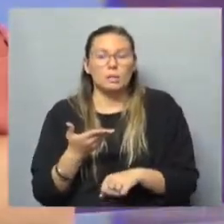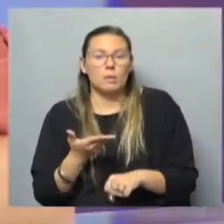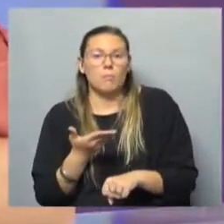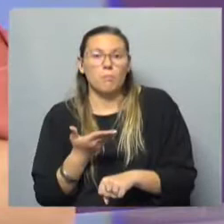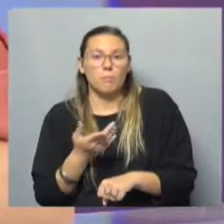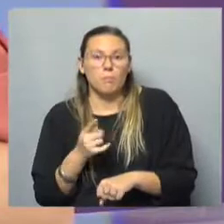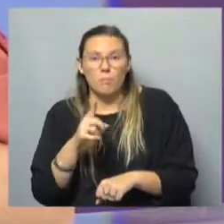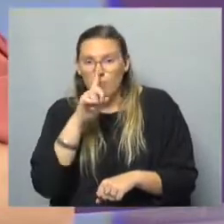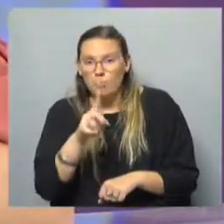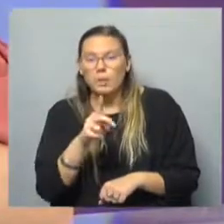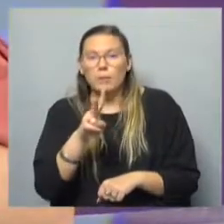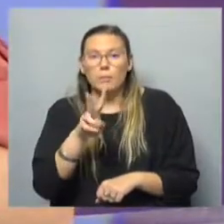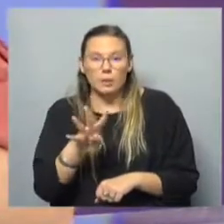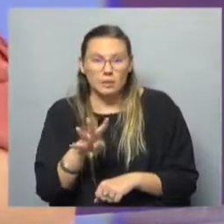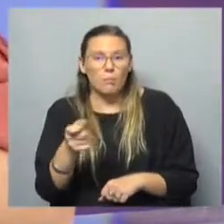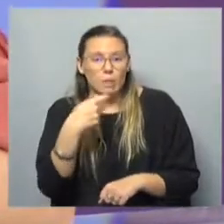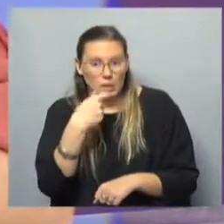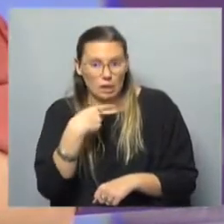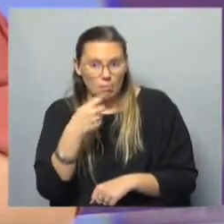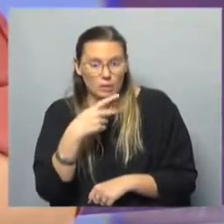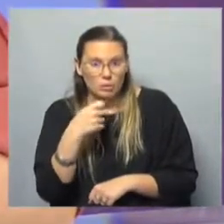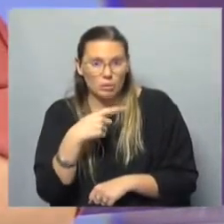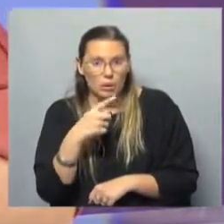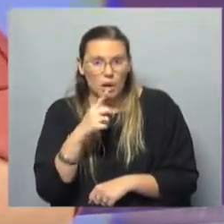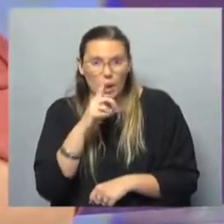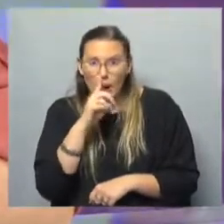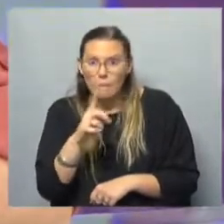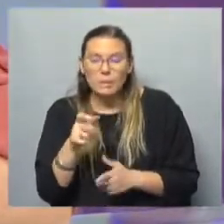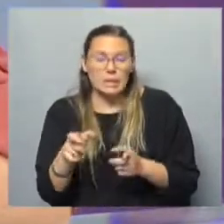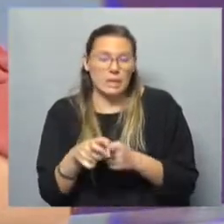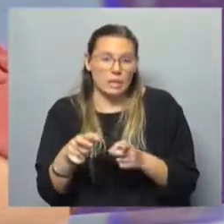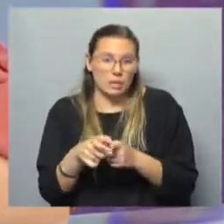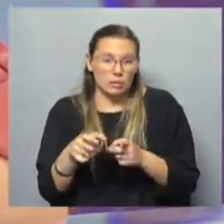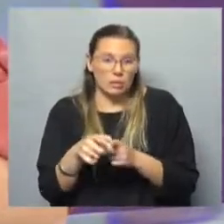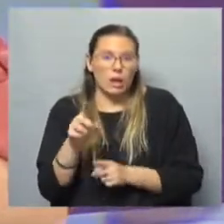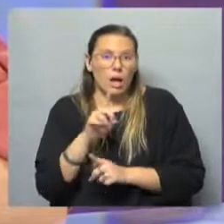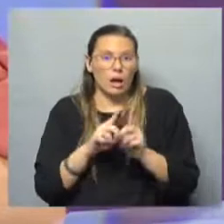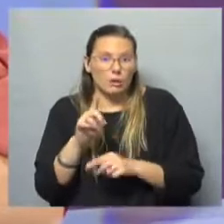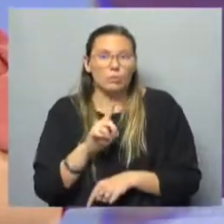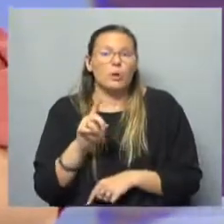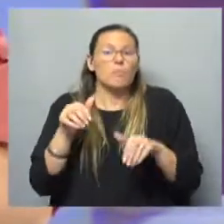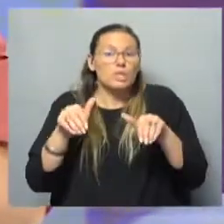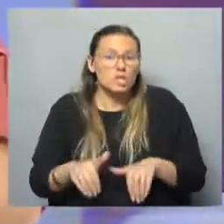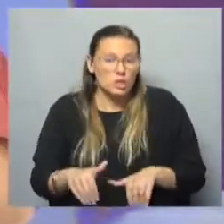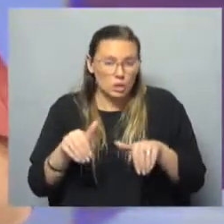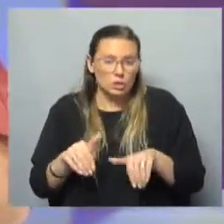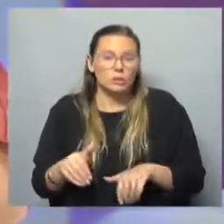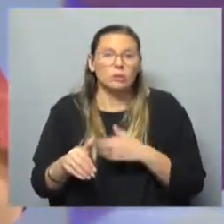imagínense, 1.024 de medicamentos, que en algunos miles y miles de dólares, creo que algunos llega al millón,